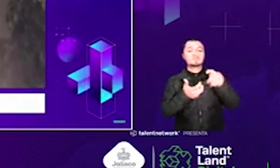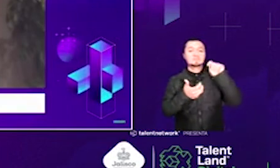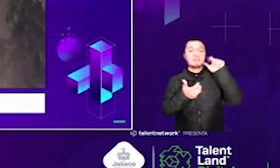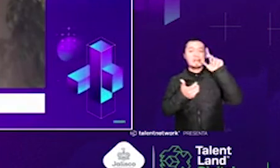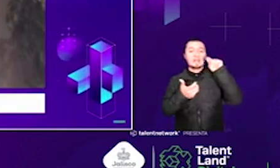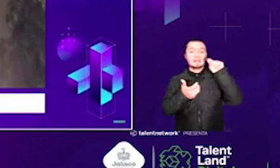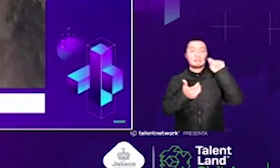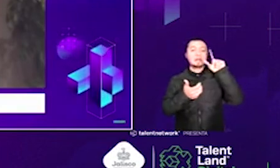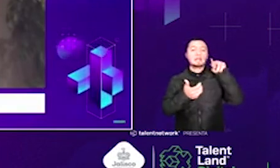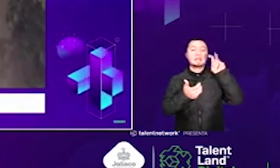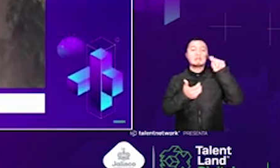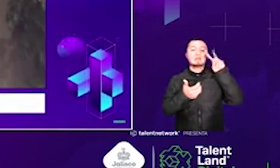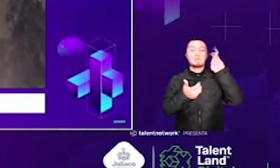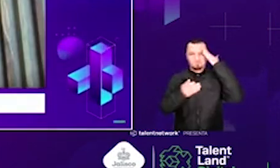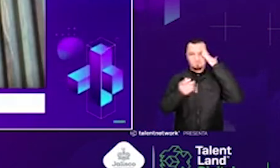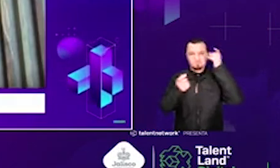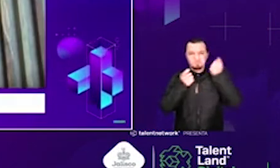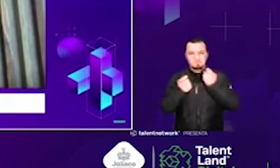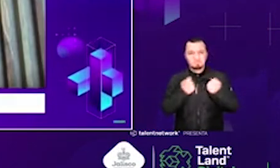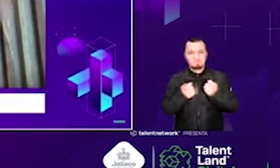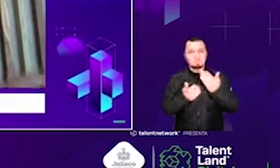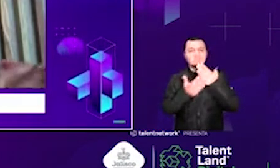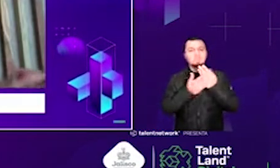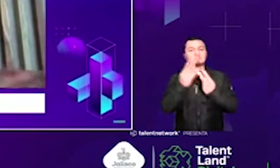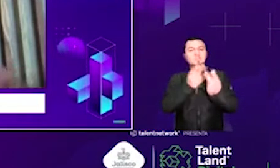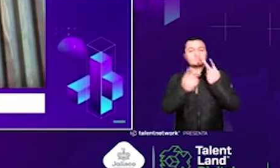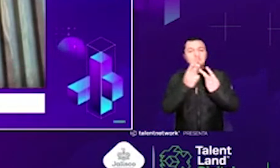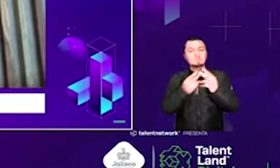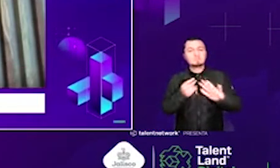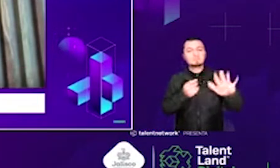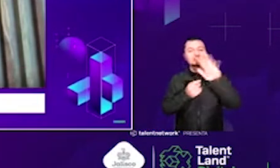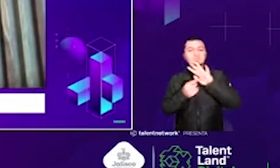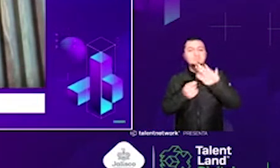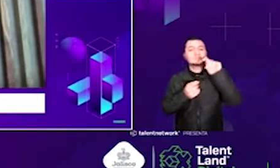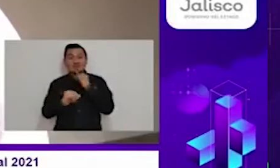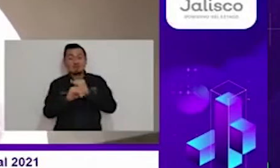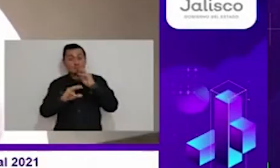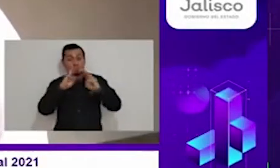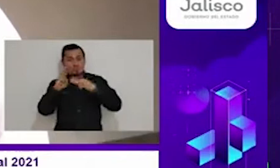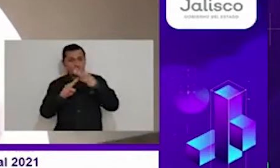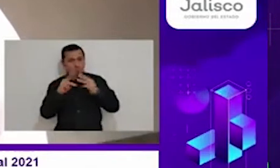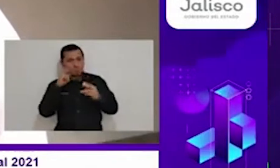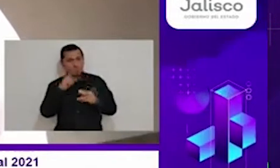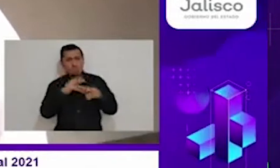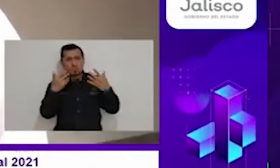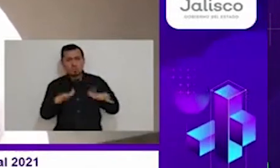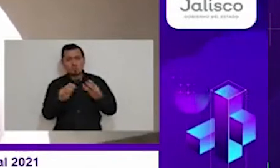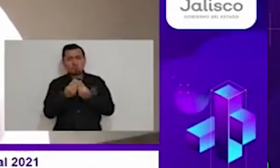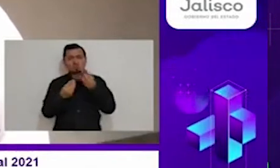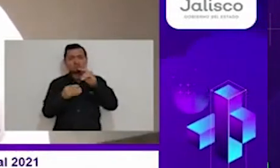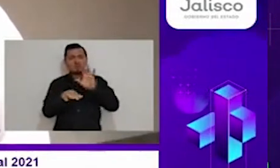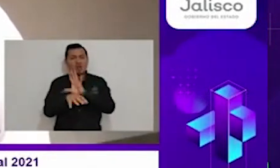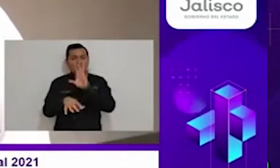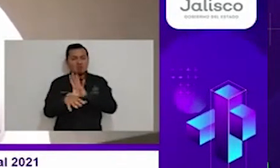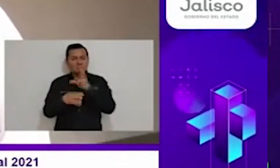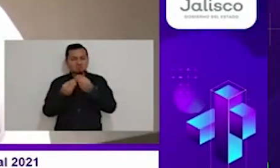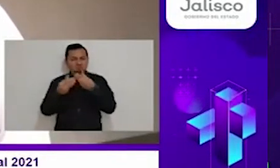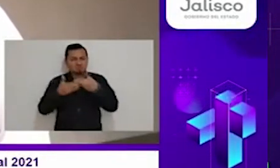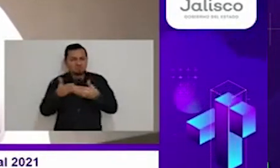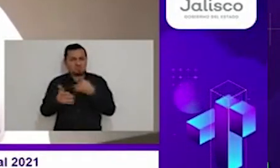pandemia de kobe 19 y congregar a los jóvenes a través de 11 canales el gobernador enrique alfaro ramírez